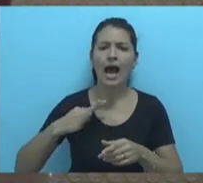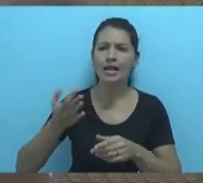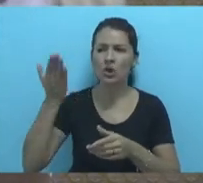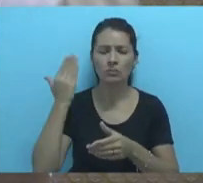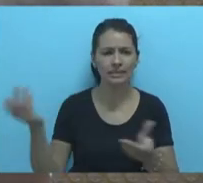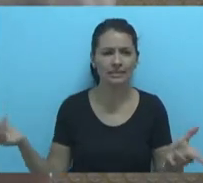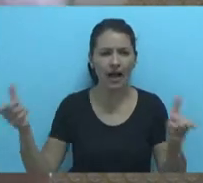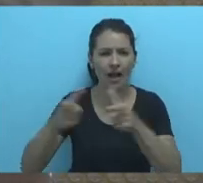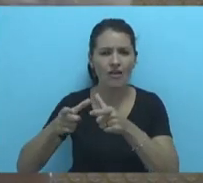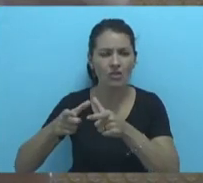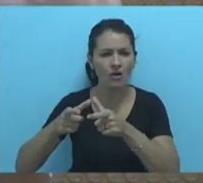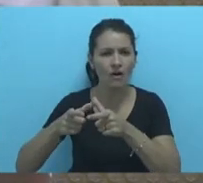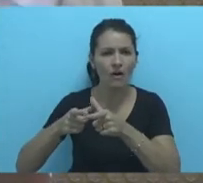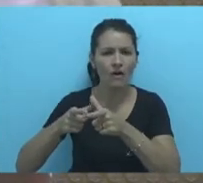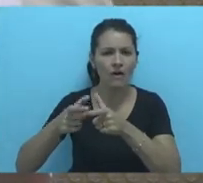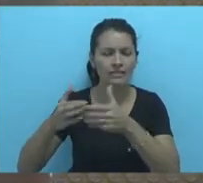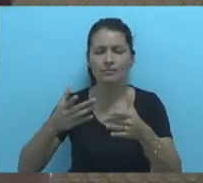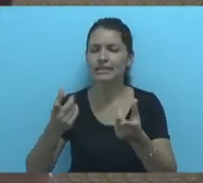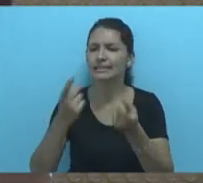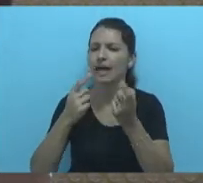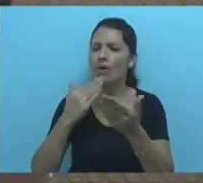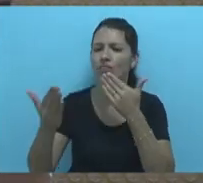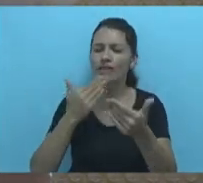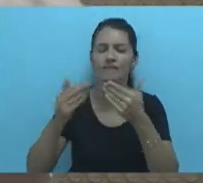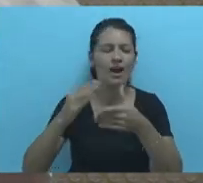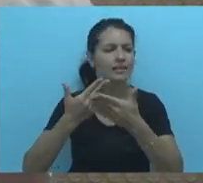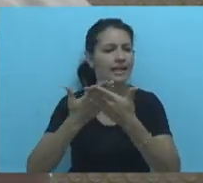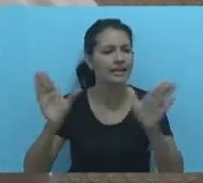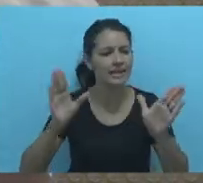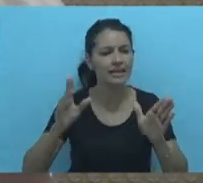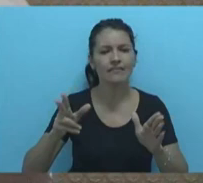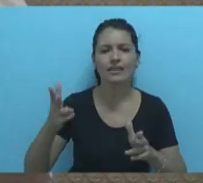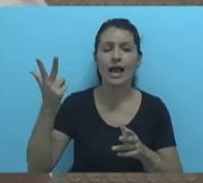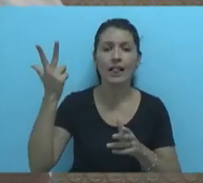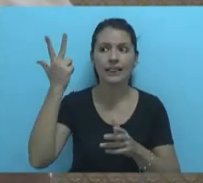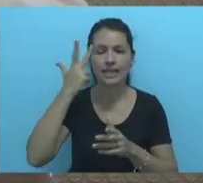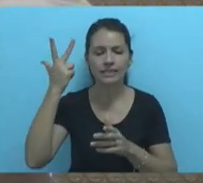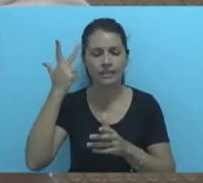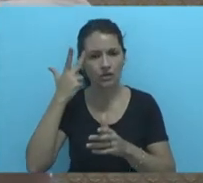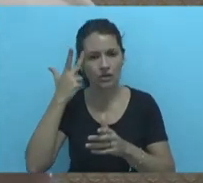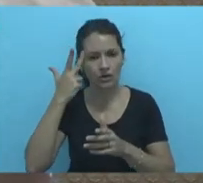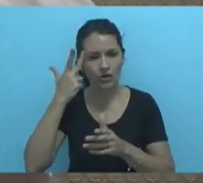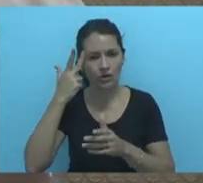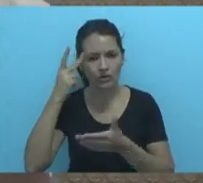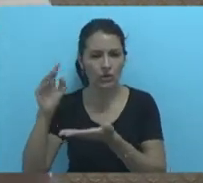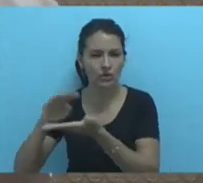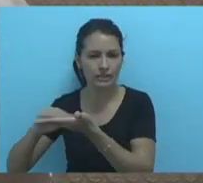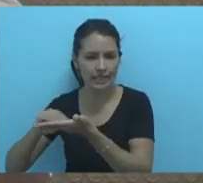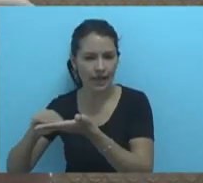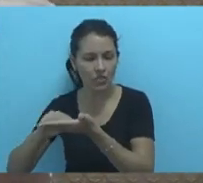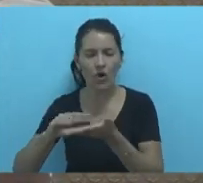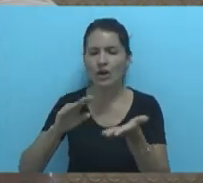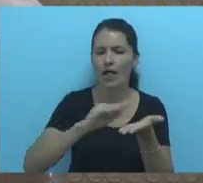era fundamental tener un debate libre entre los 18 senadores y la senadora, y las